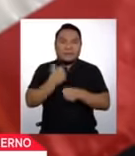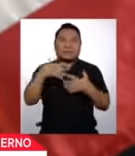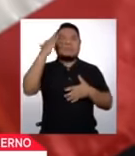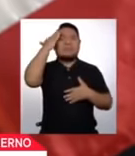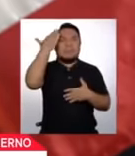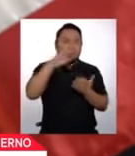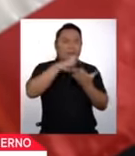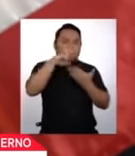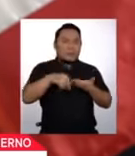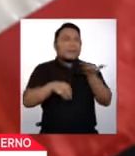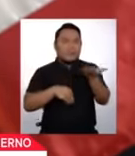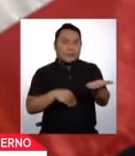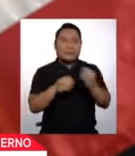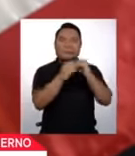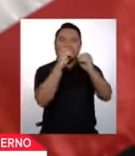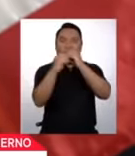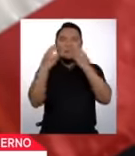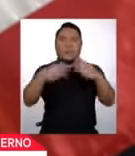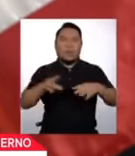sentido. Luego también